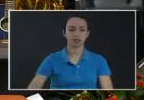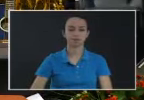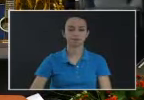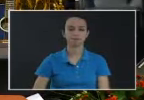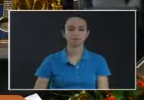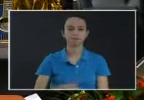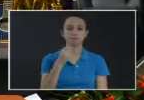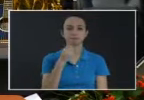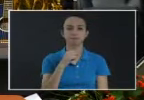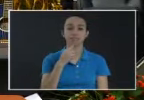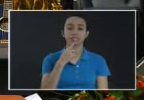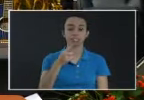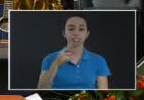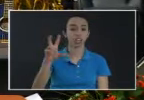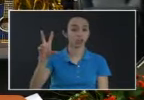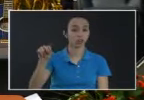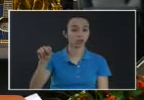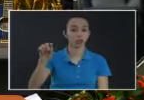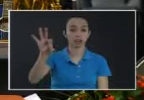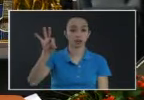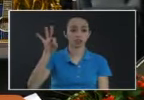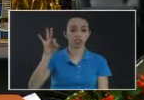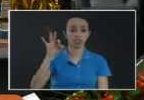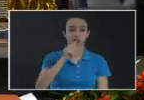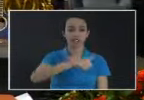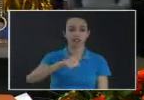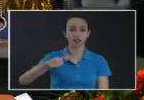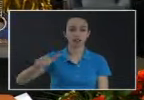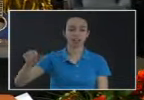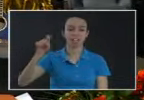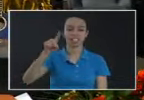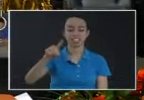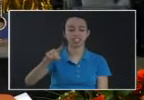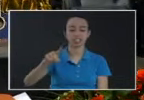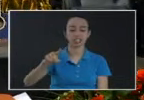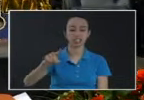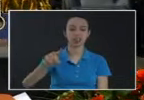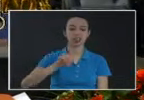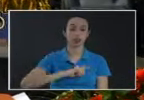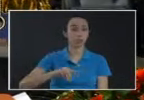no vuelven a encontrar agua. Y ahí se pusieron más cardíacos.